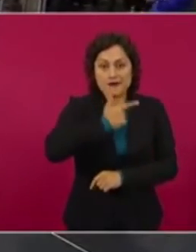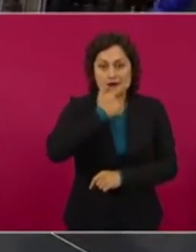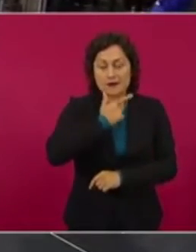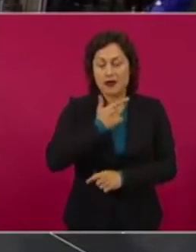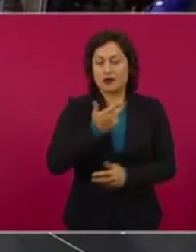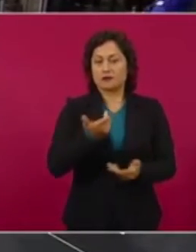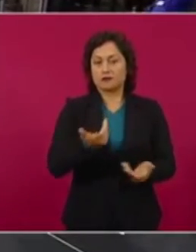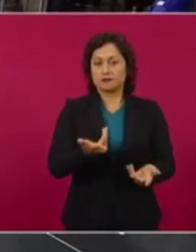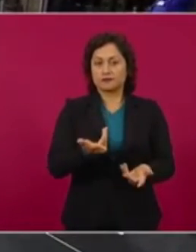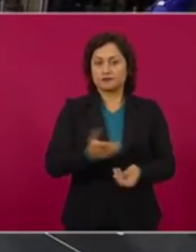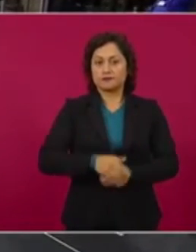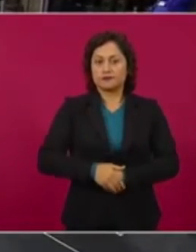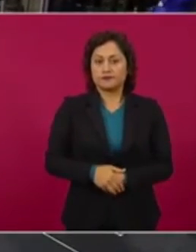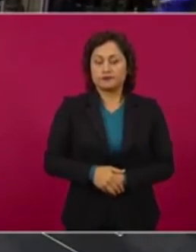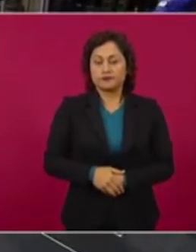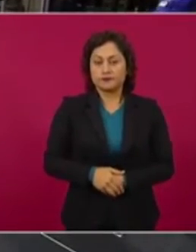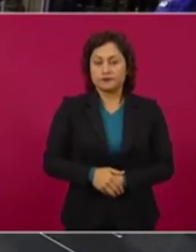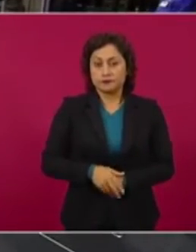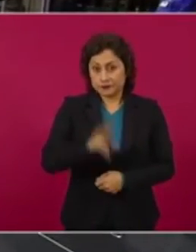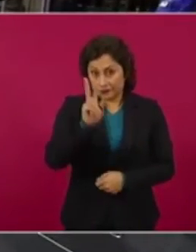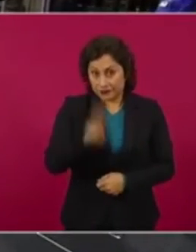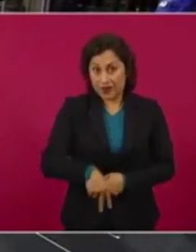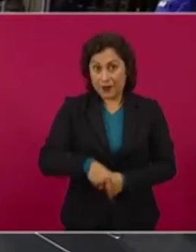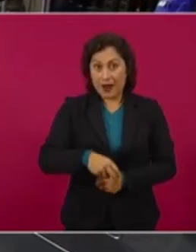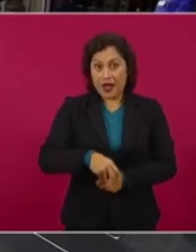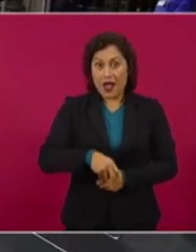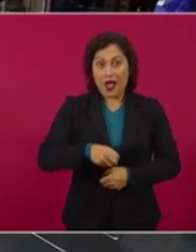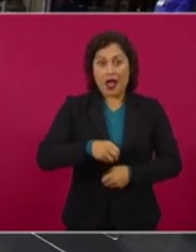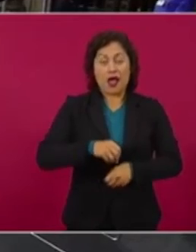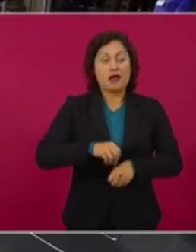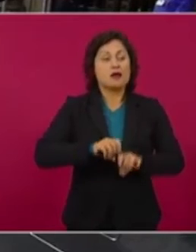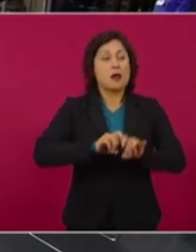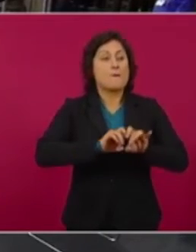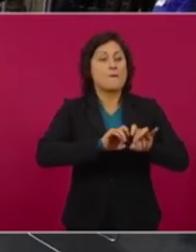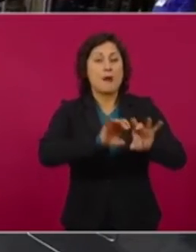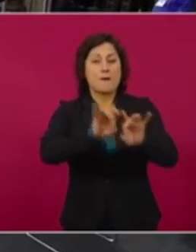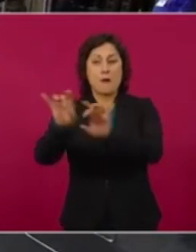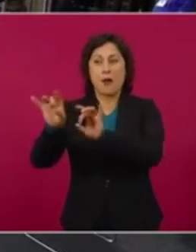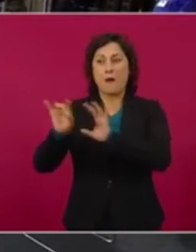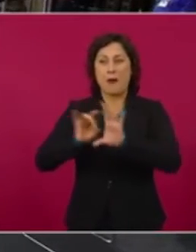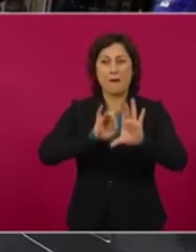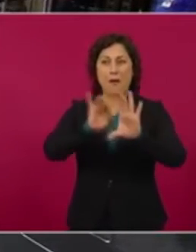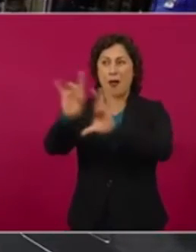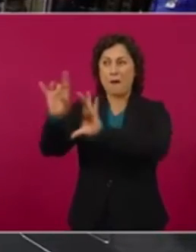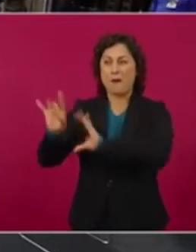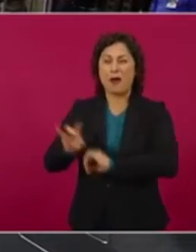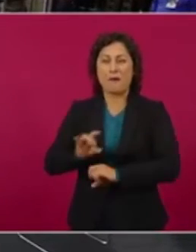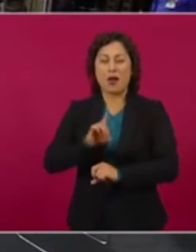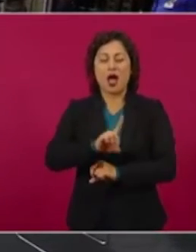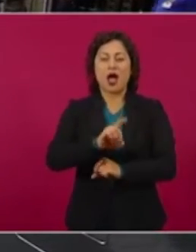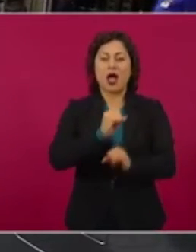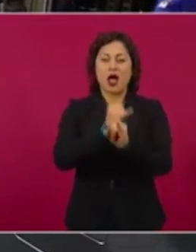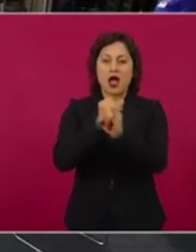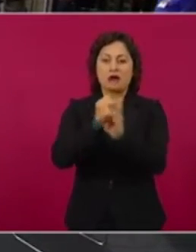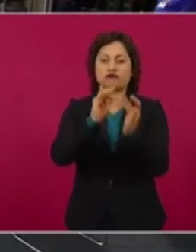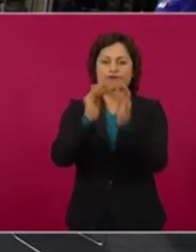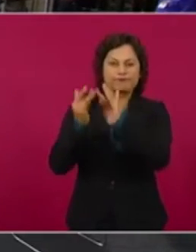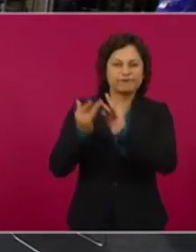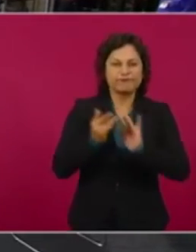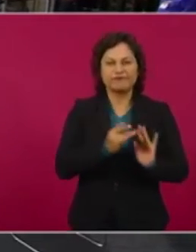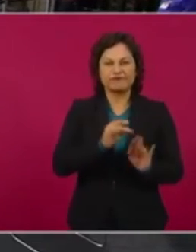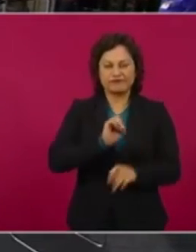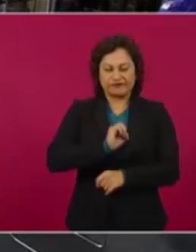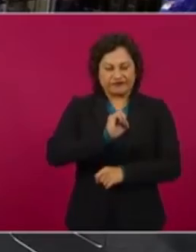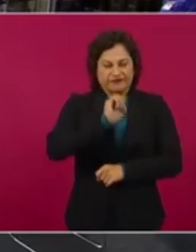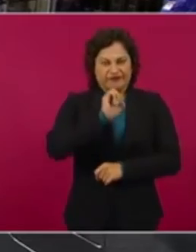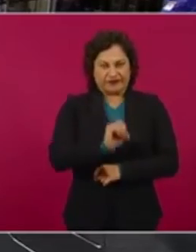Estas guerras intestinas en redes sociales se dan, si usted ahorita abriera